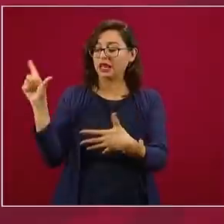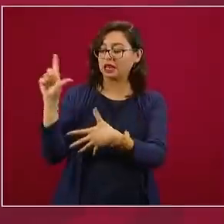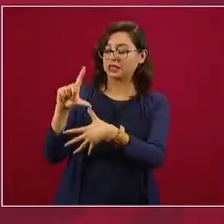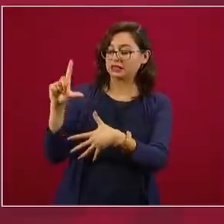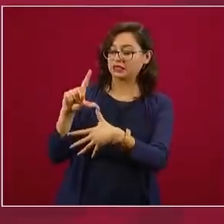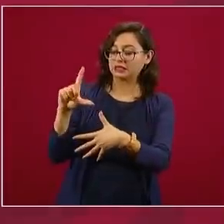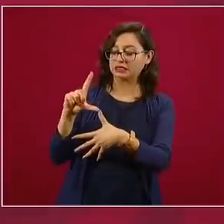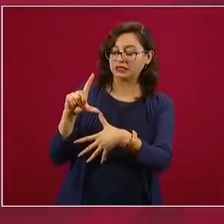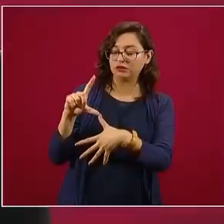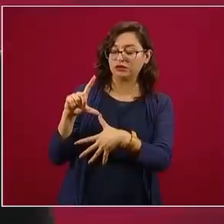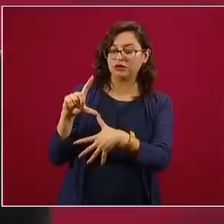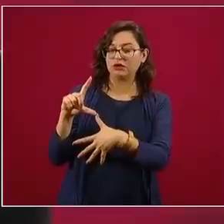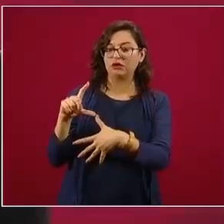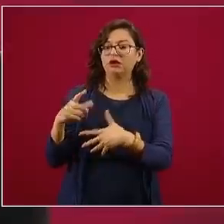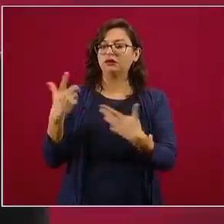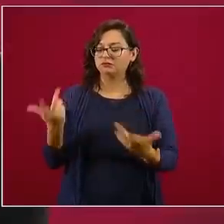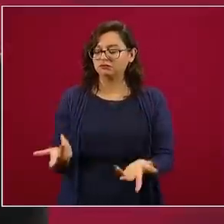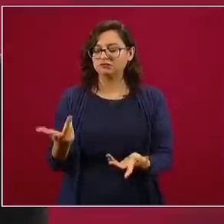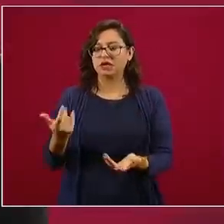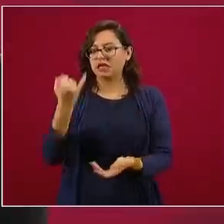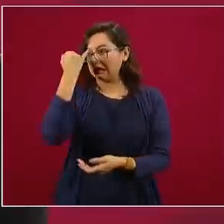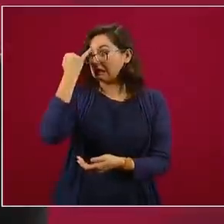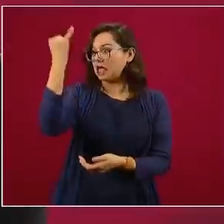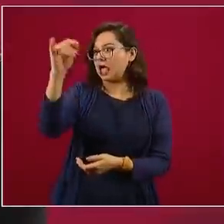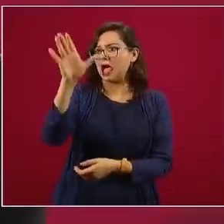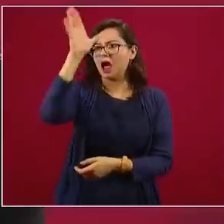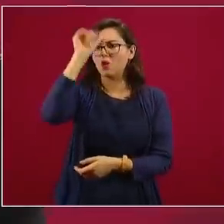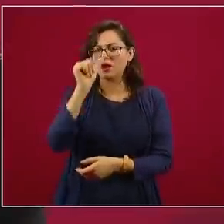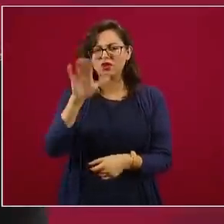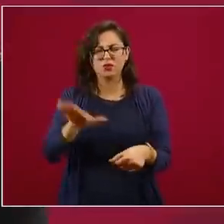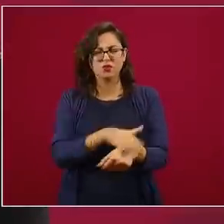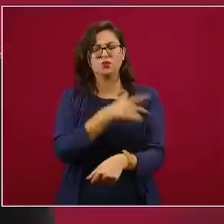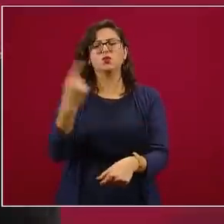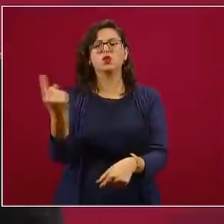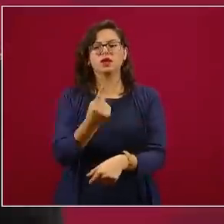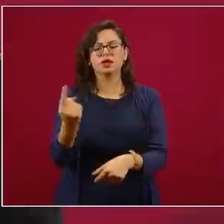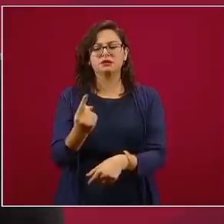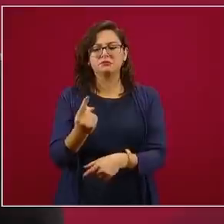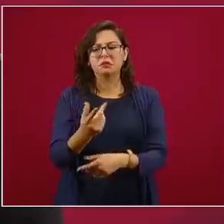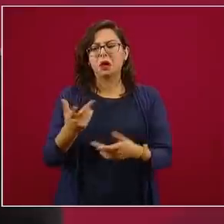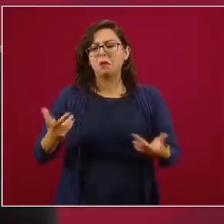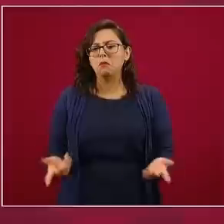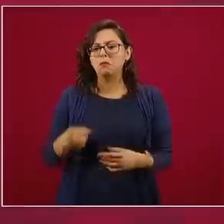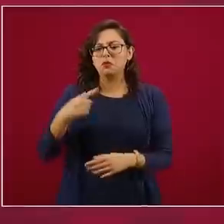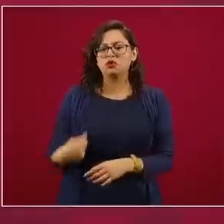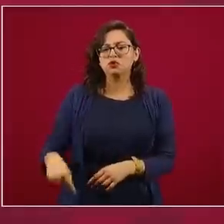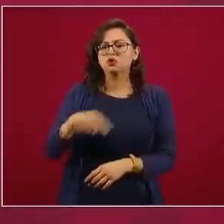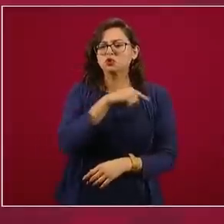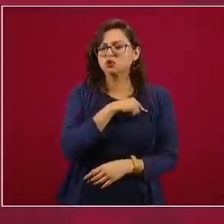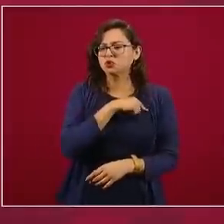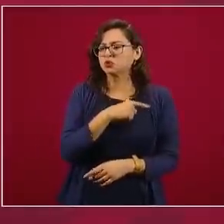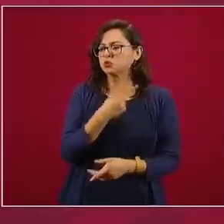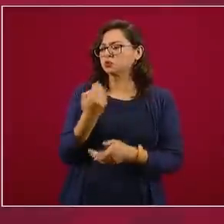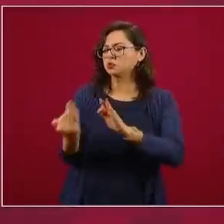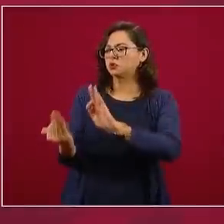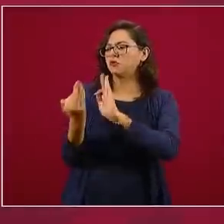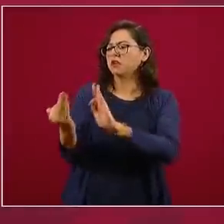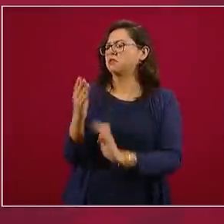lo que anima esta iniciativa? Nosotros podríamos hacer un trato directo nada más para México.